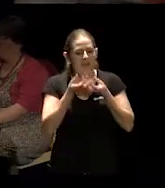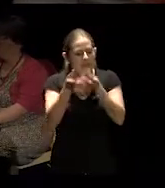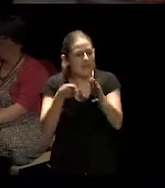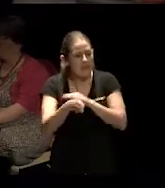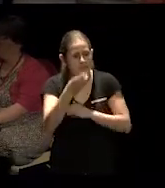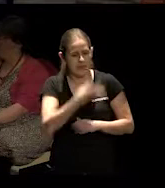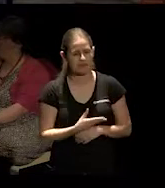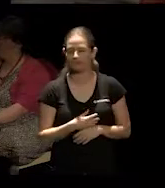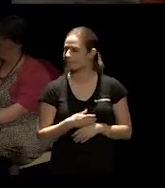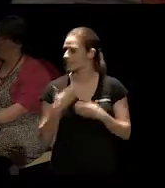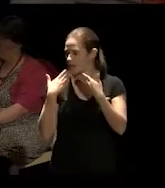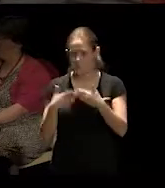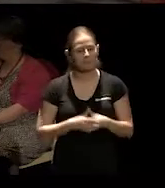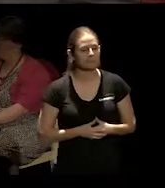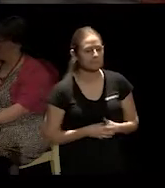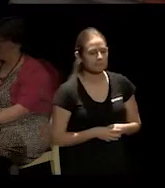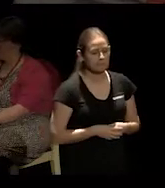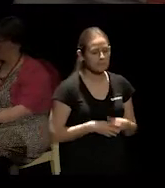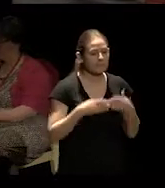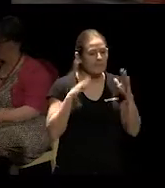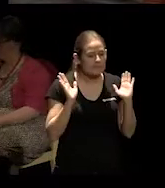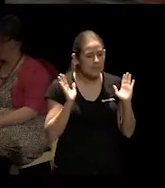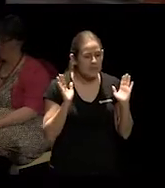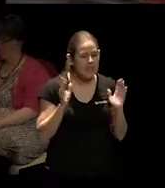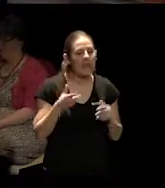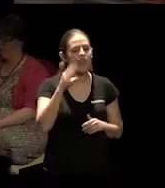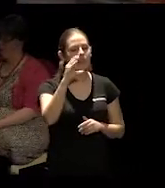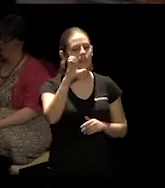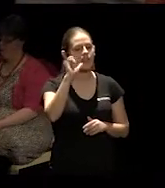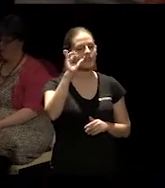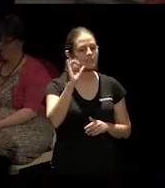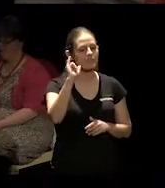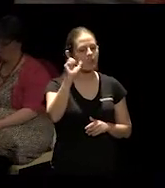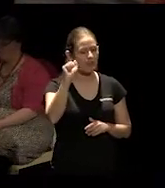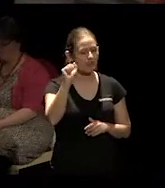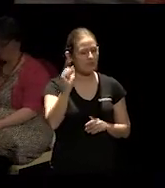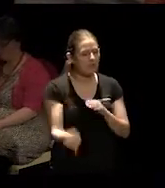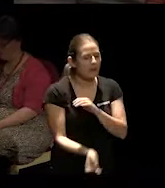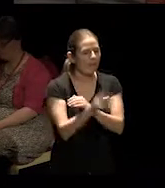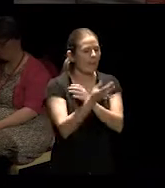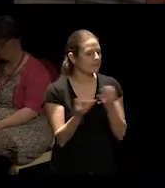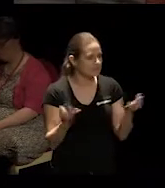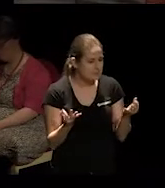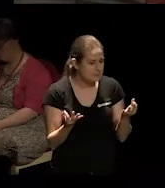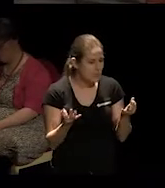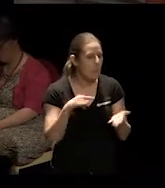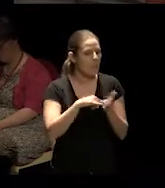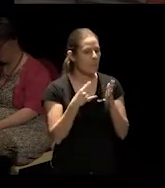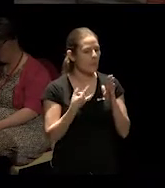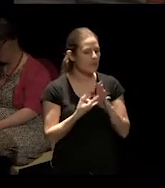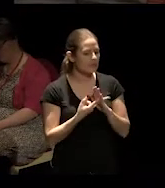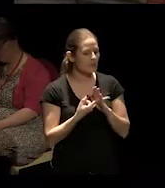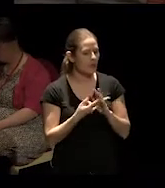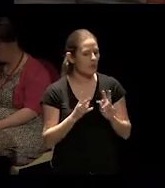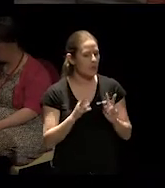Gracias. Entonces, en el CESIA hemos creado, estamos lanzando un proyecto que hemos llamado